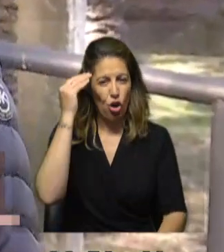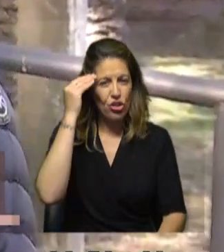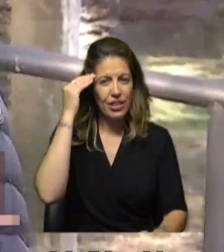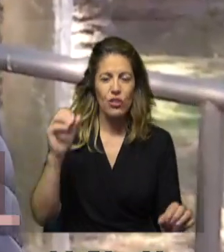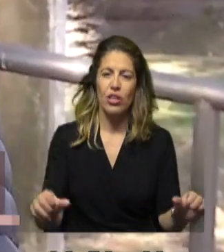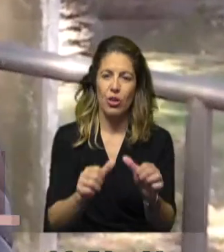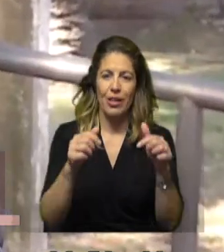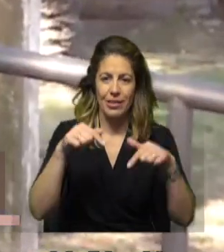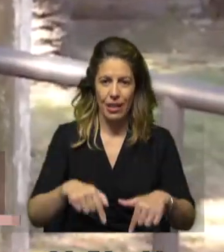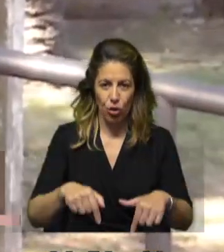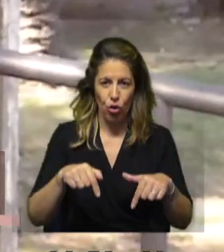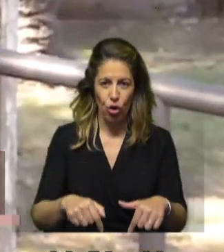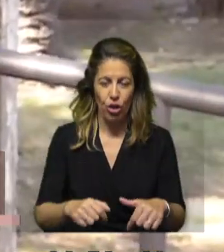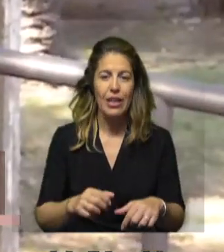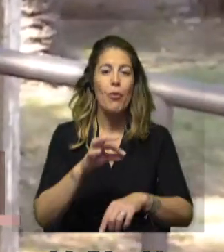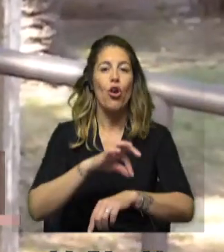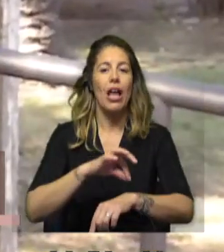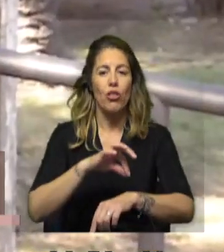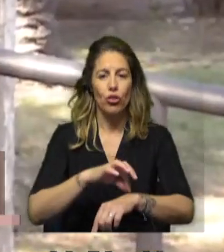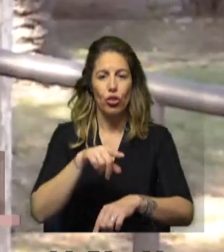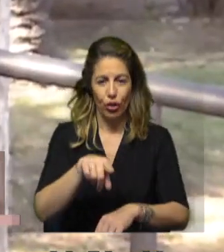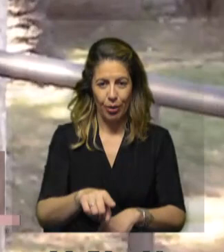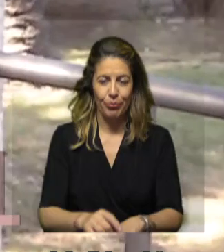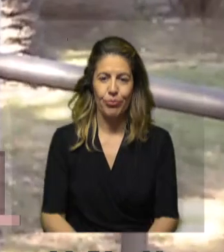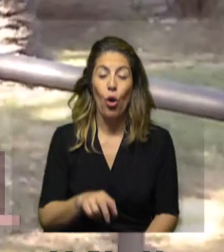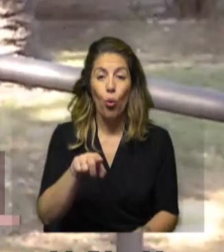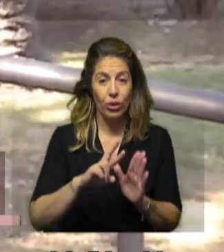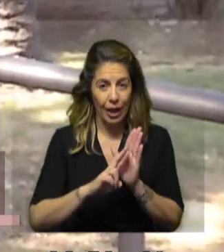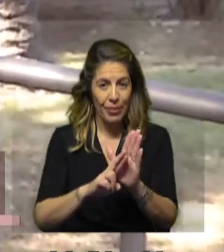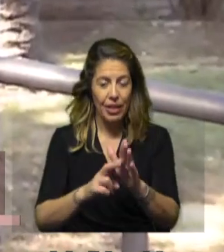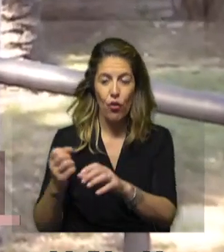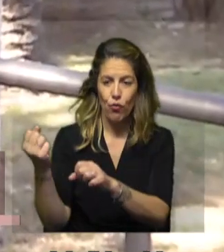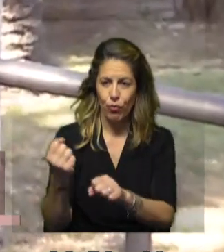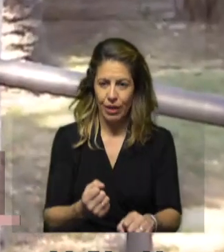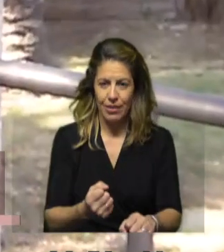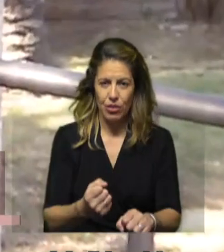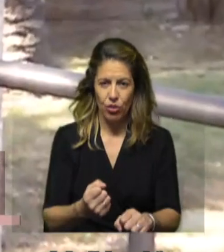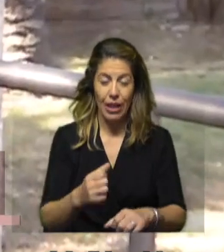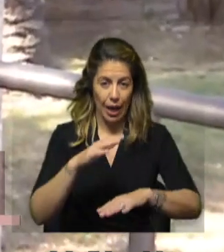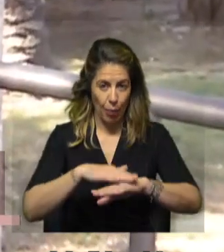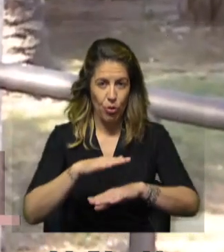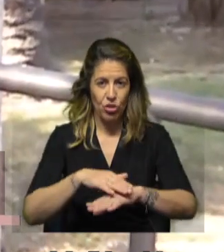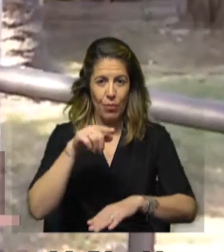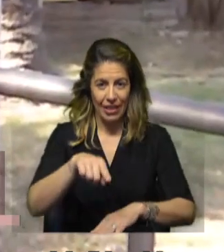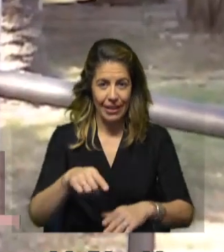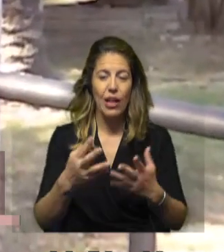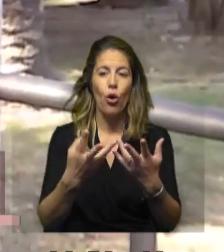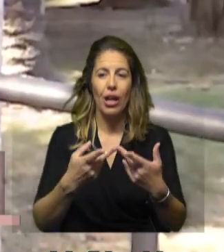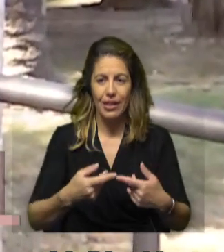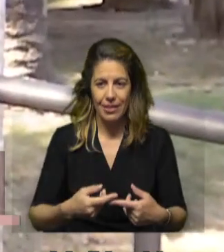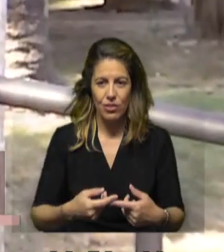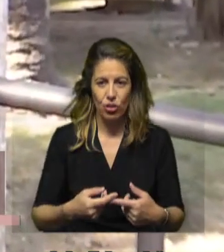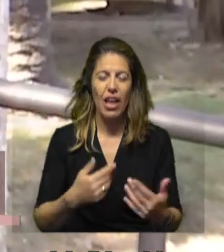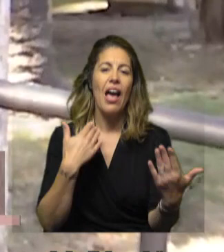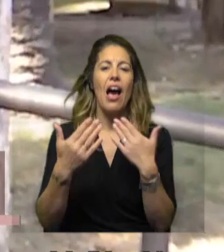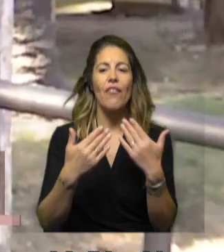en el día de hoy, estamos con la doctora Tevijeiro. Bueno, usted en representación de la Fundación, que es quien está a cargo de esta organización,